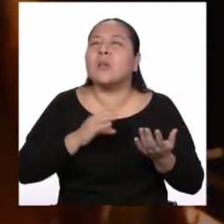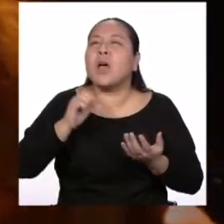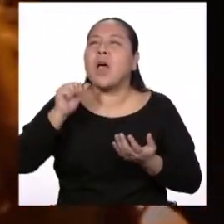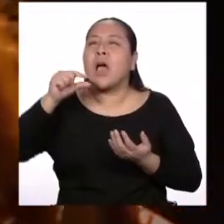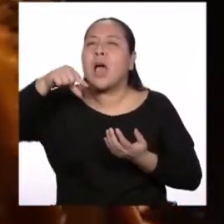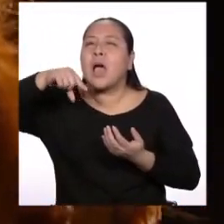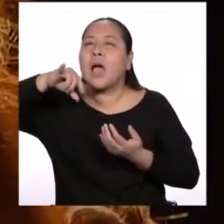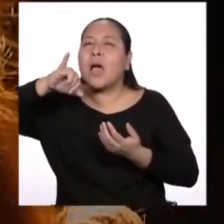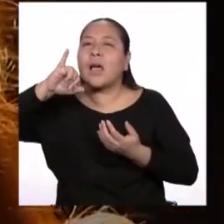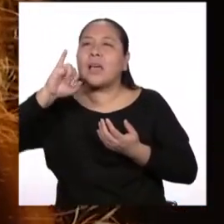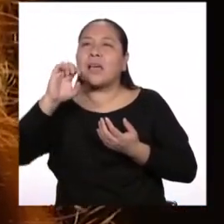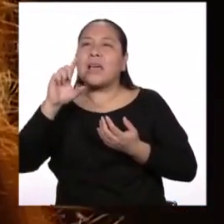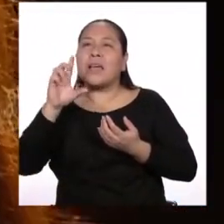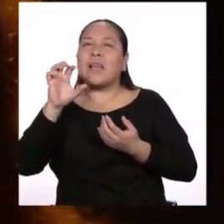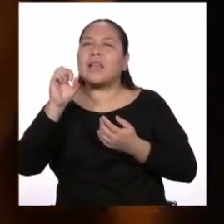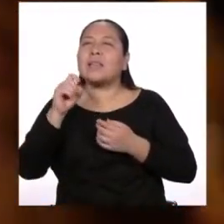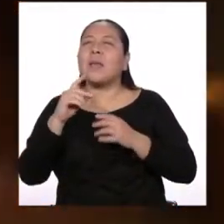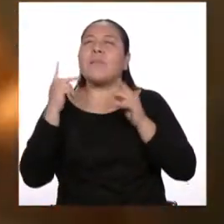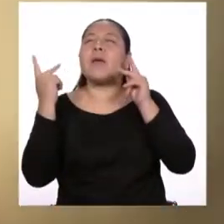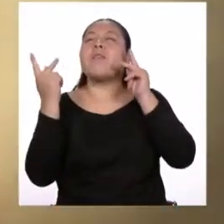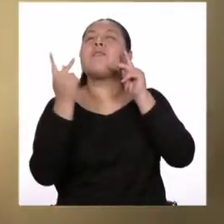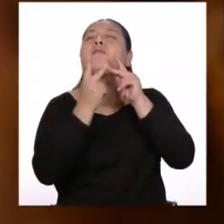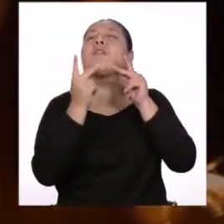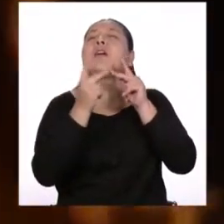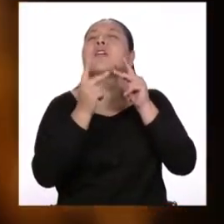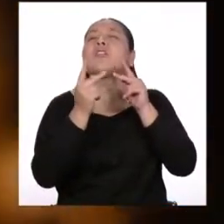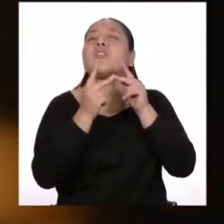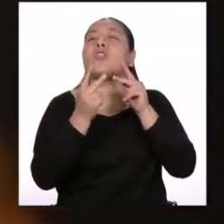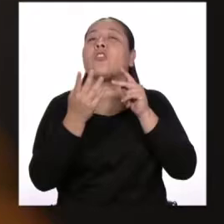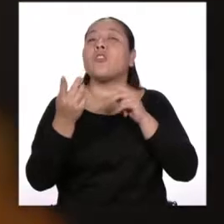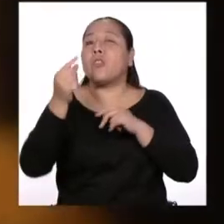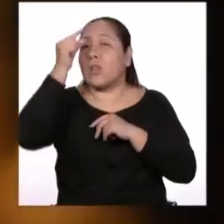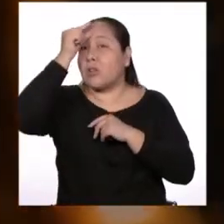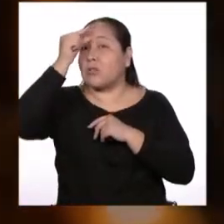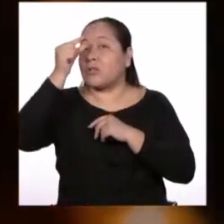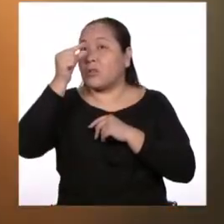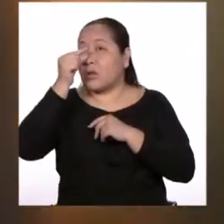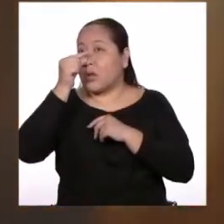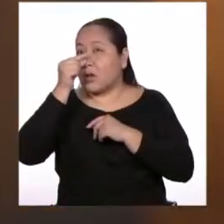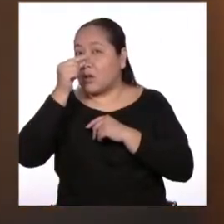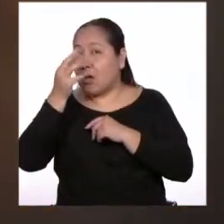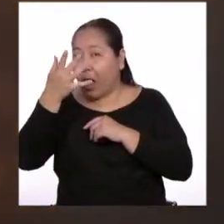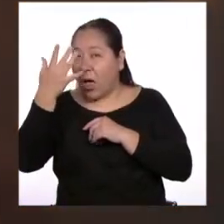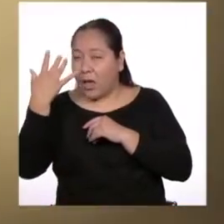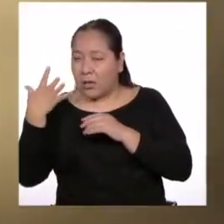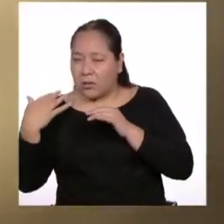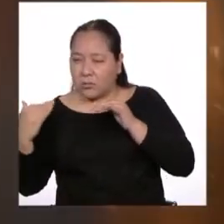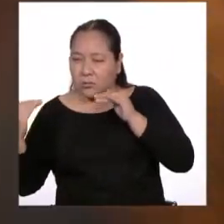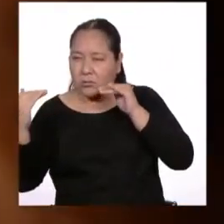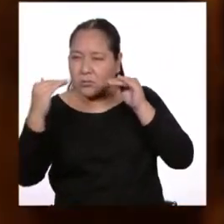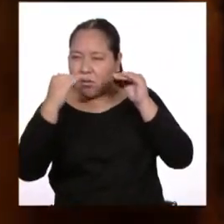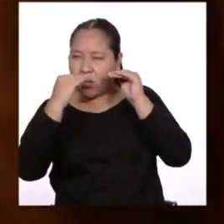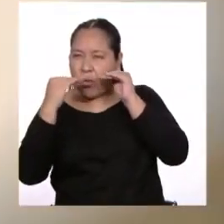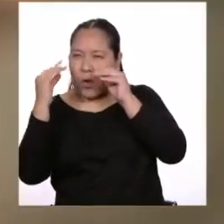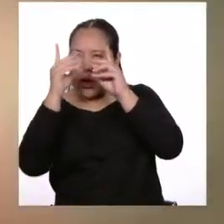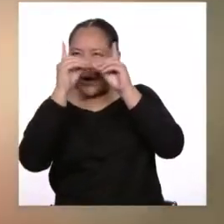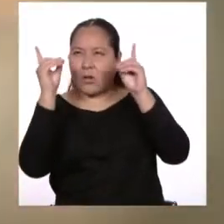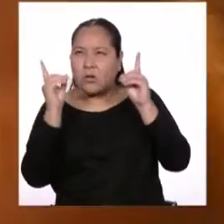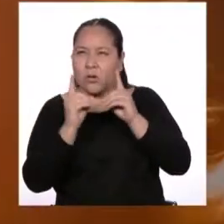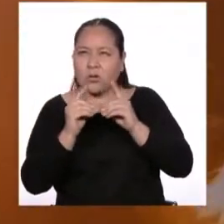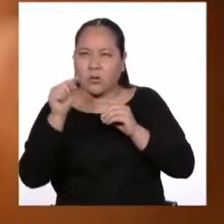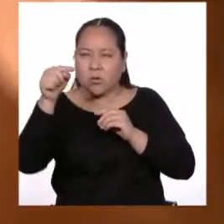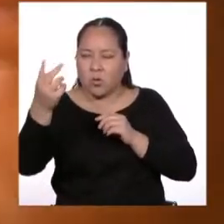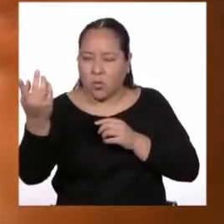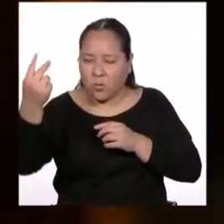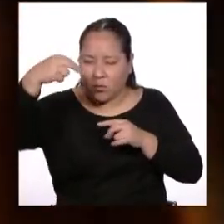más excelente de los griegos. Antes, cuando vivo, te honrábamos igual que a los dioses, y ahora de nuevo imperas sobre